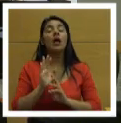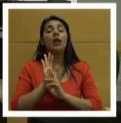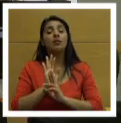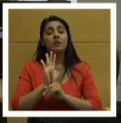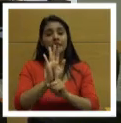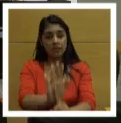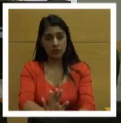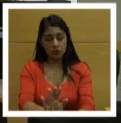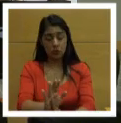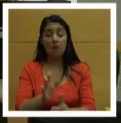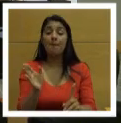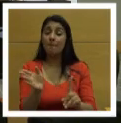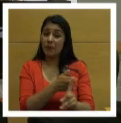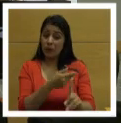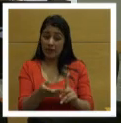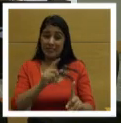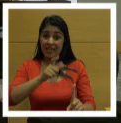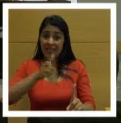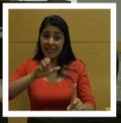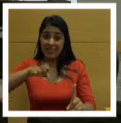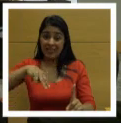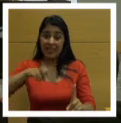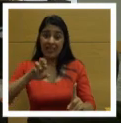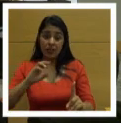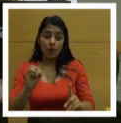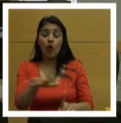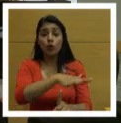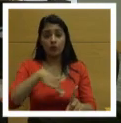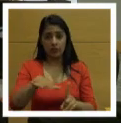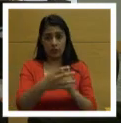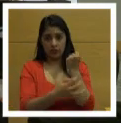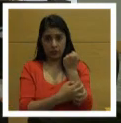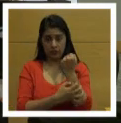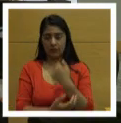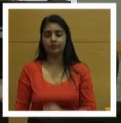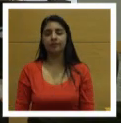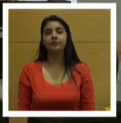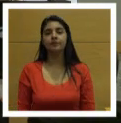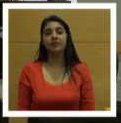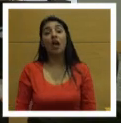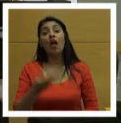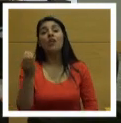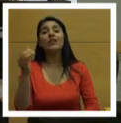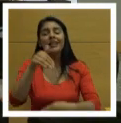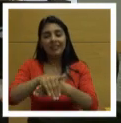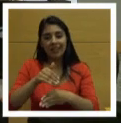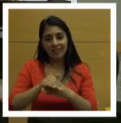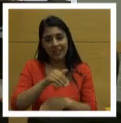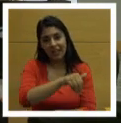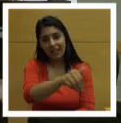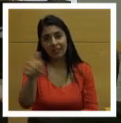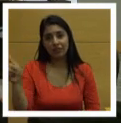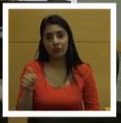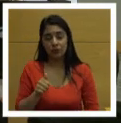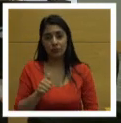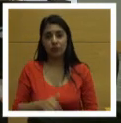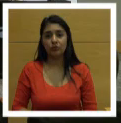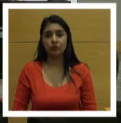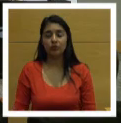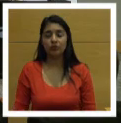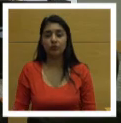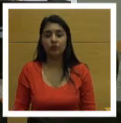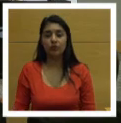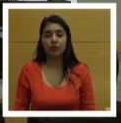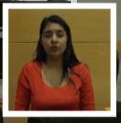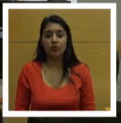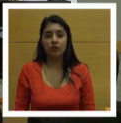Contexto Regional. Bien, buenas tardes a todas las autoridades, a todo el público que ha